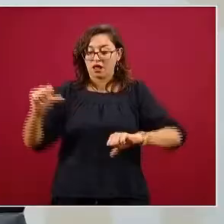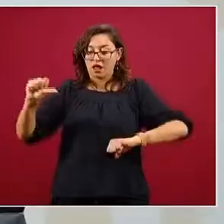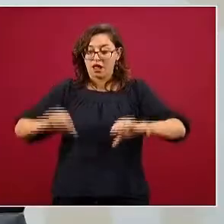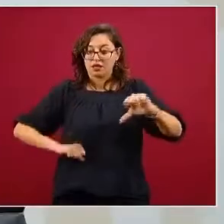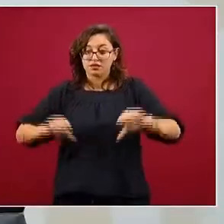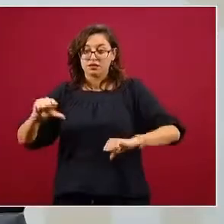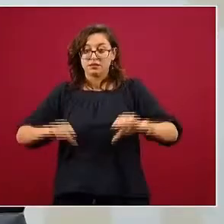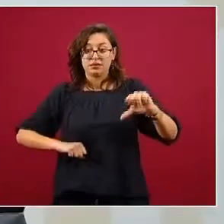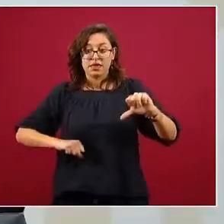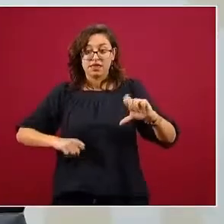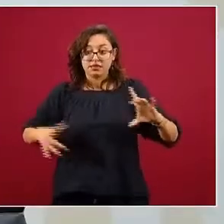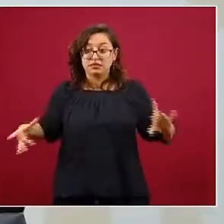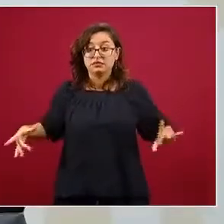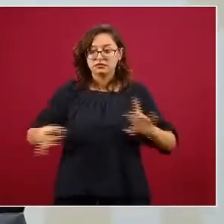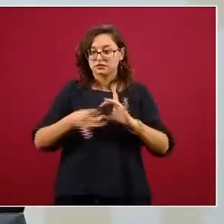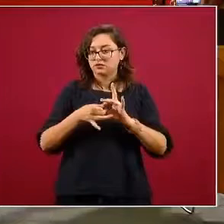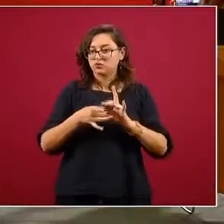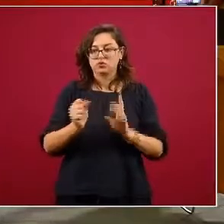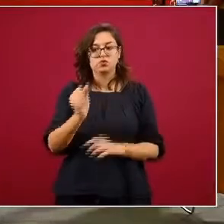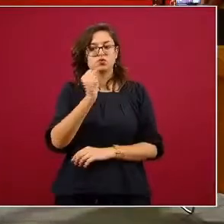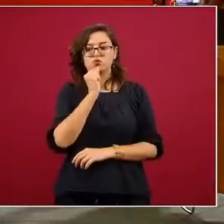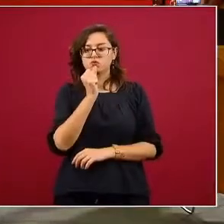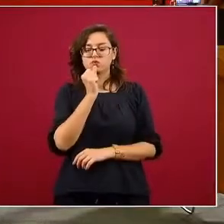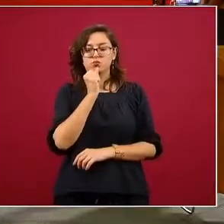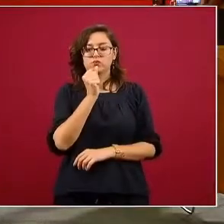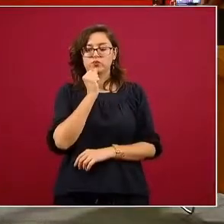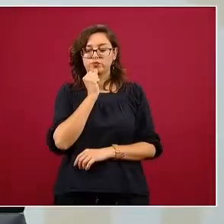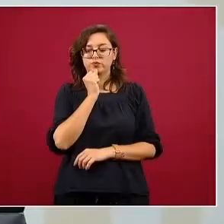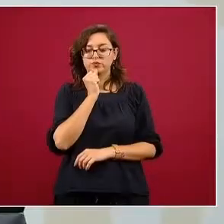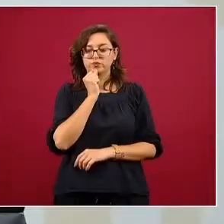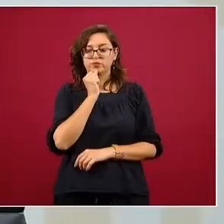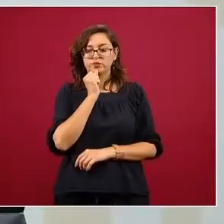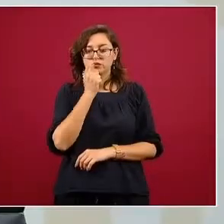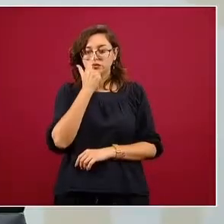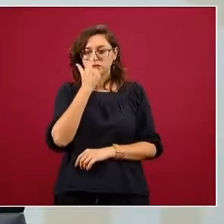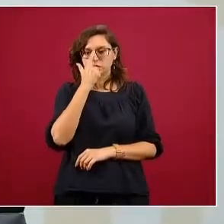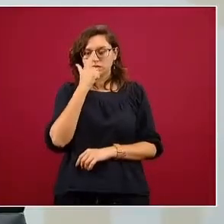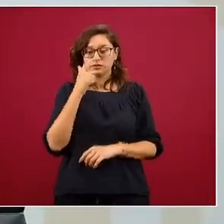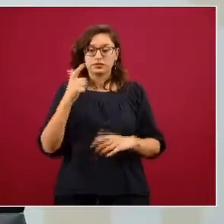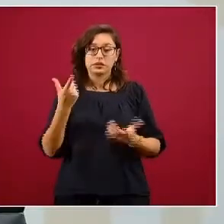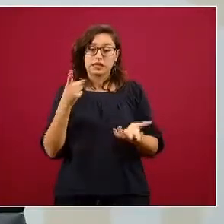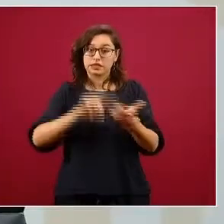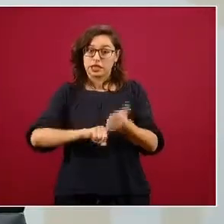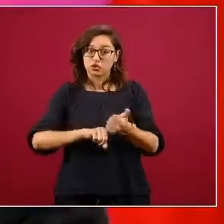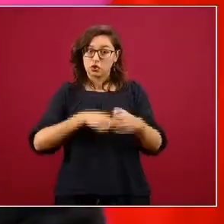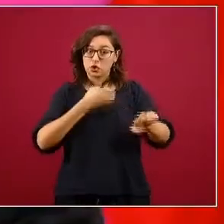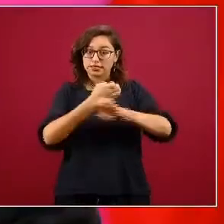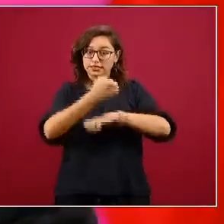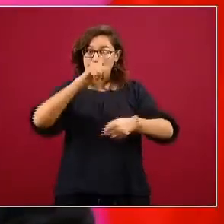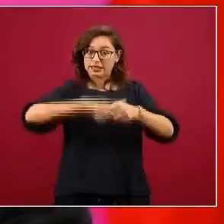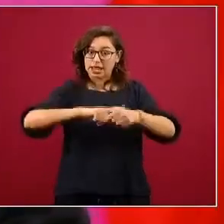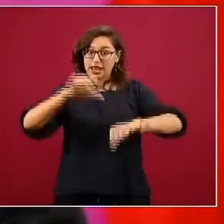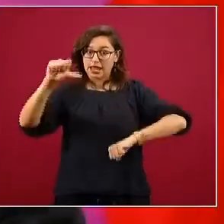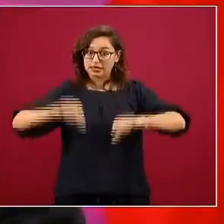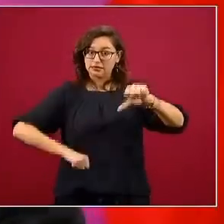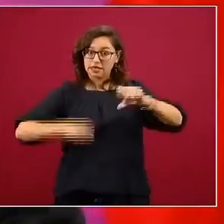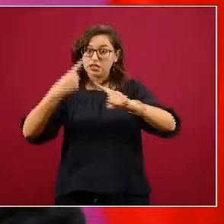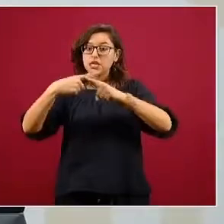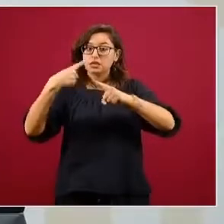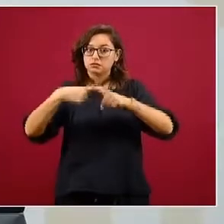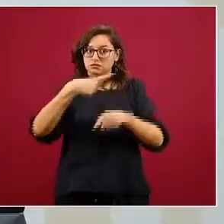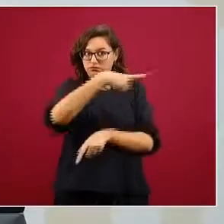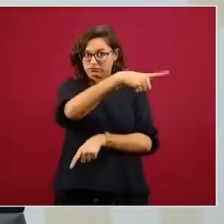actividades estatales que, reitero, quedan a responsabilidad de los gobiernos